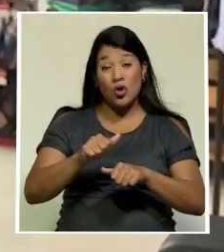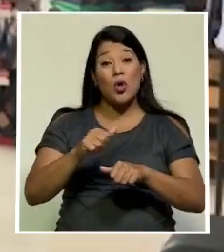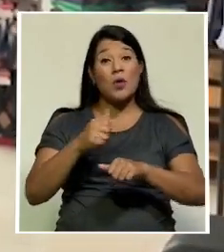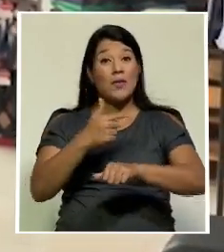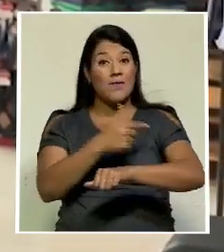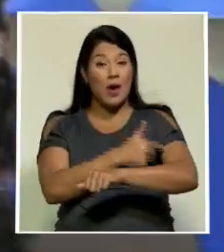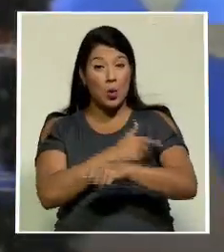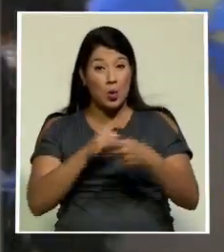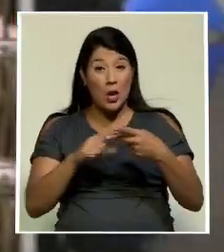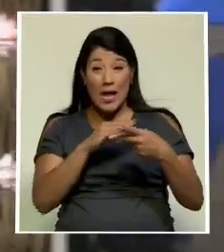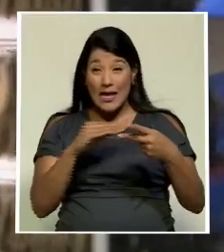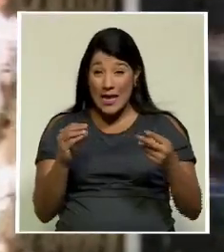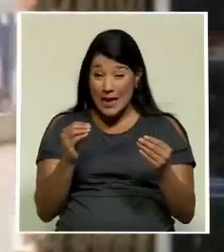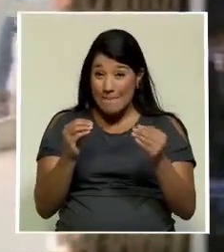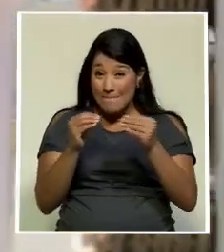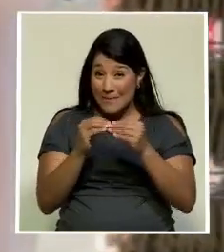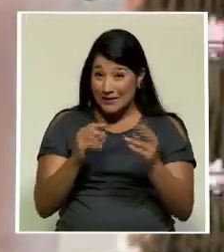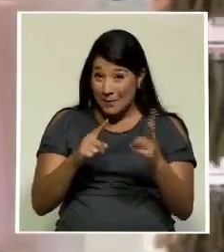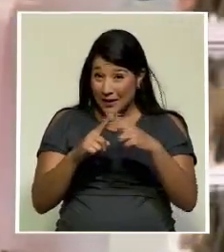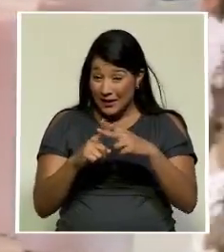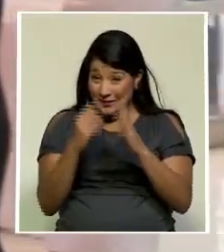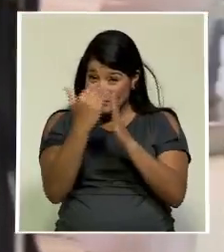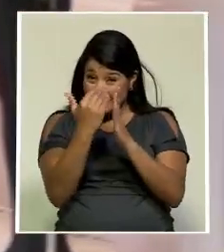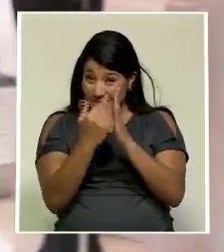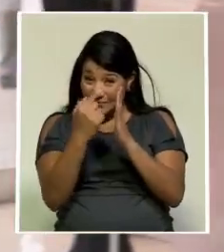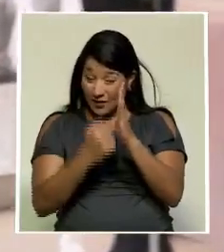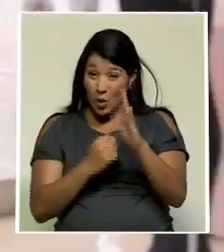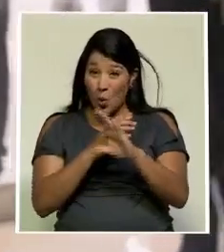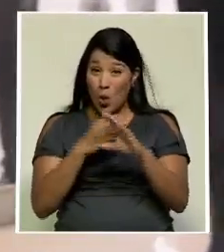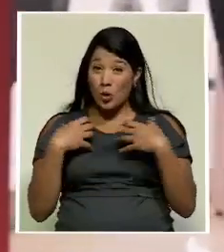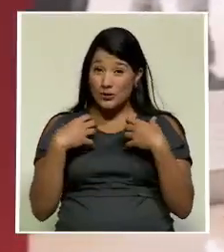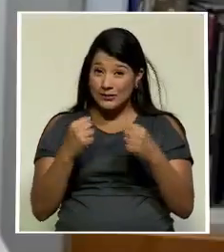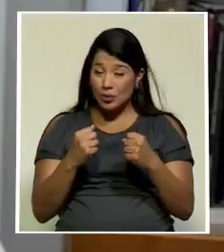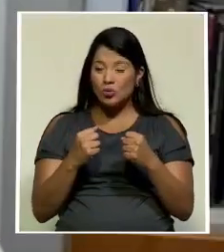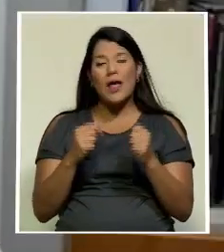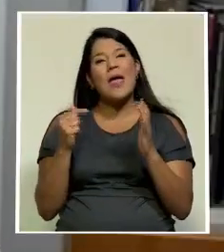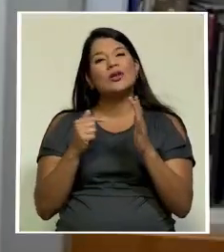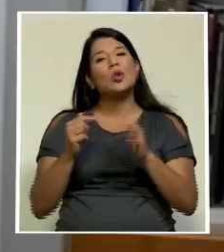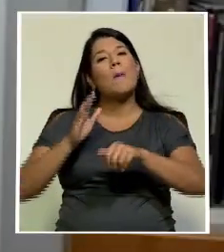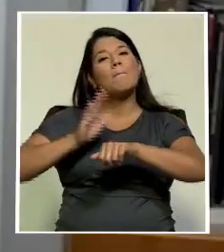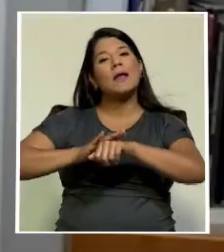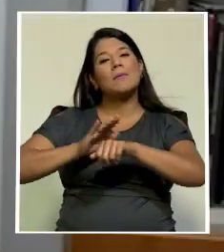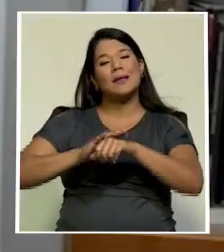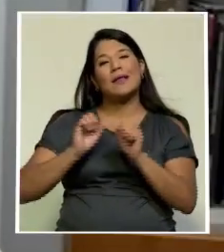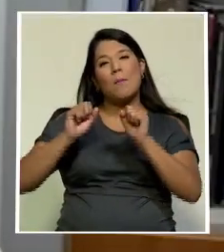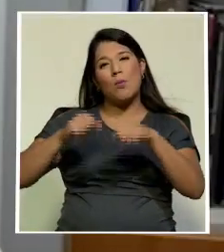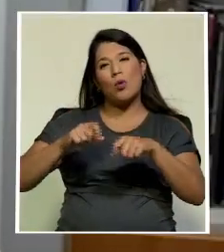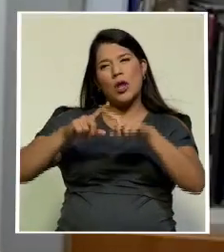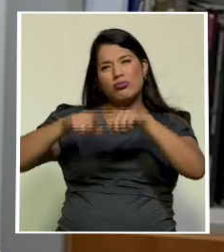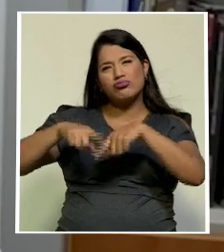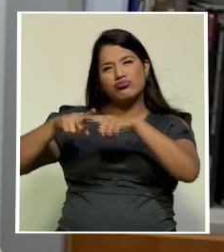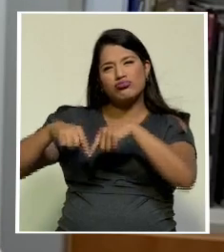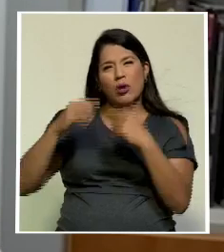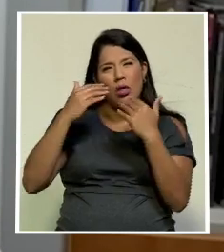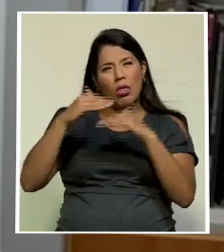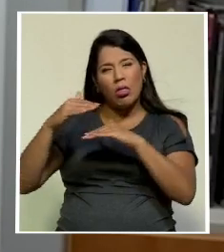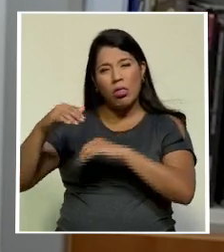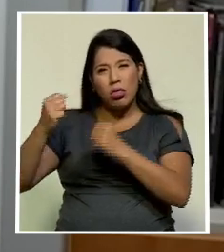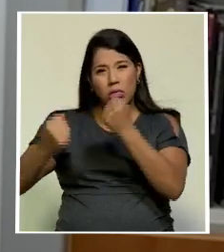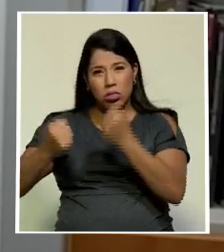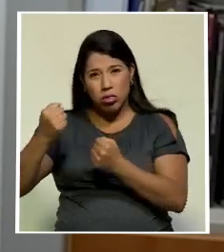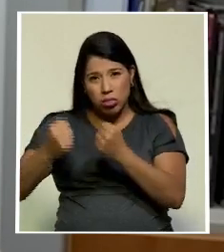implementación de protocolos permitirá la eliminación de las restricciones de placas y de horarios, algo